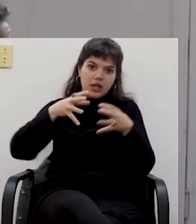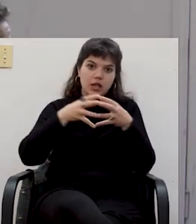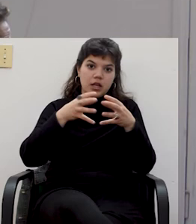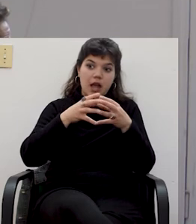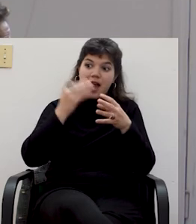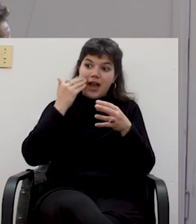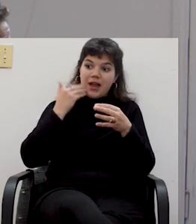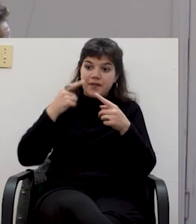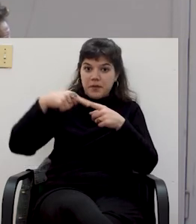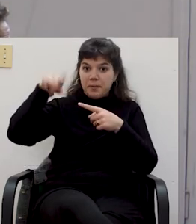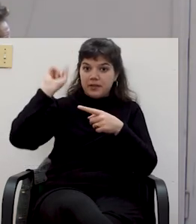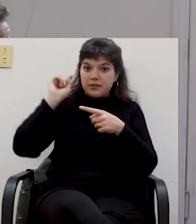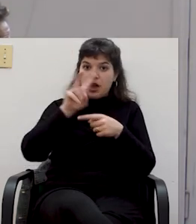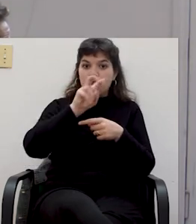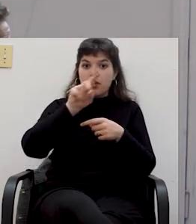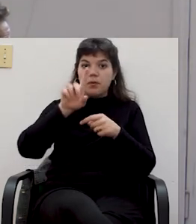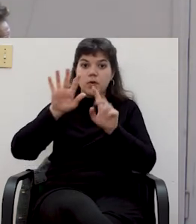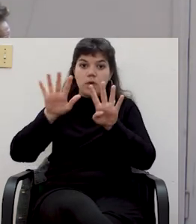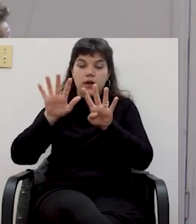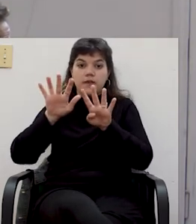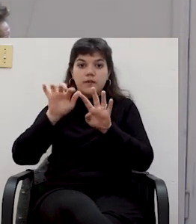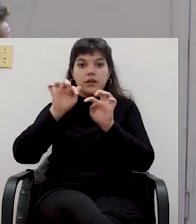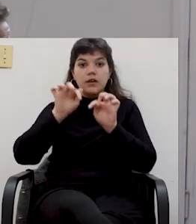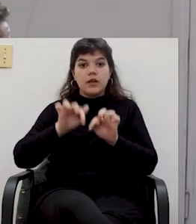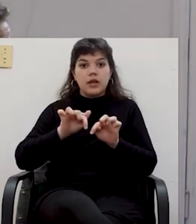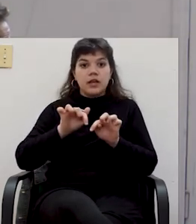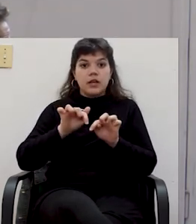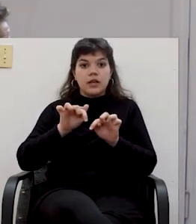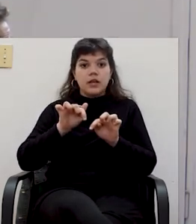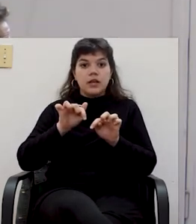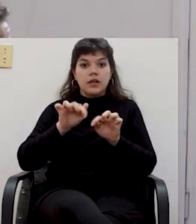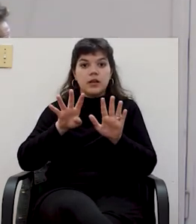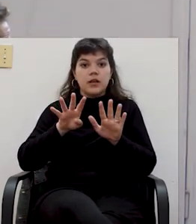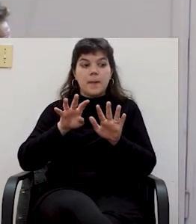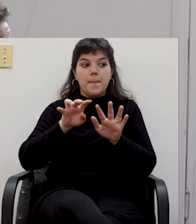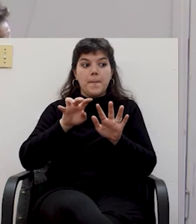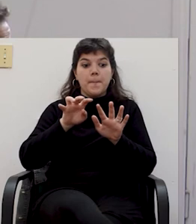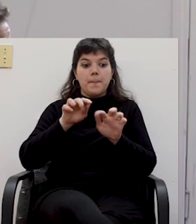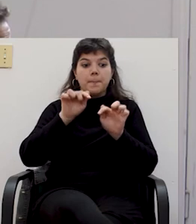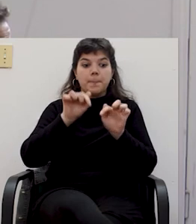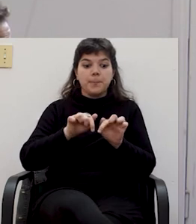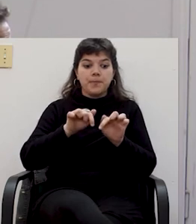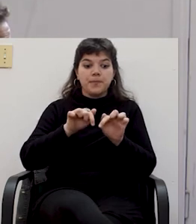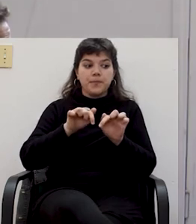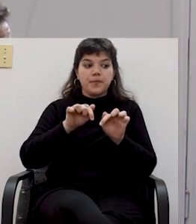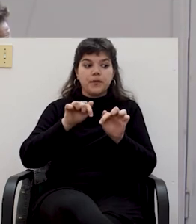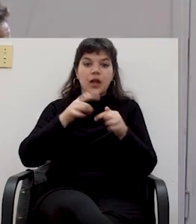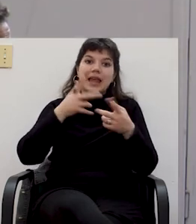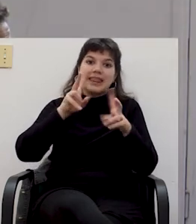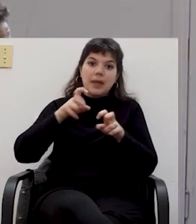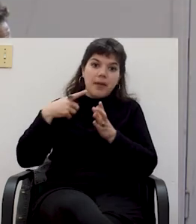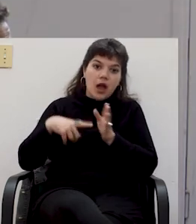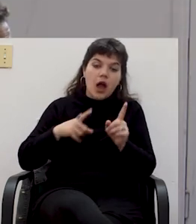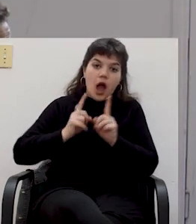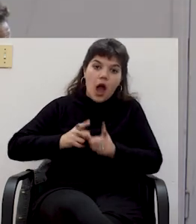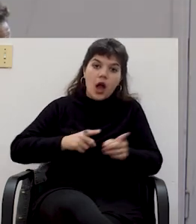de abril del año pasado, en 2019, la Comisión de Prevención y Actuación ante el Acoso existe